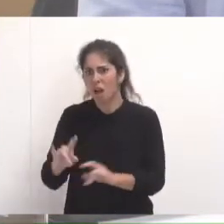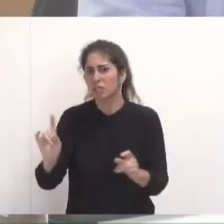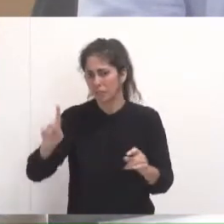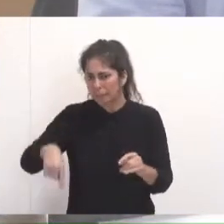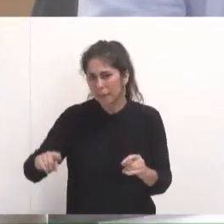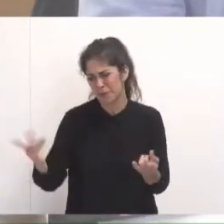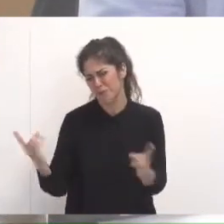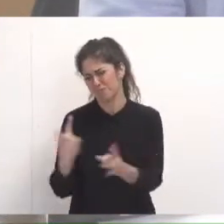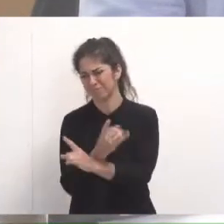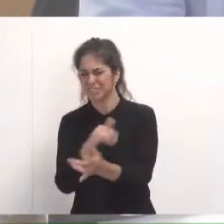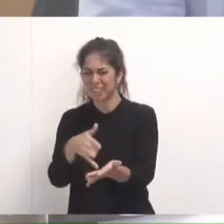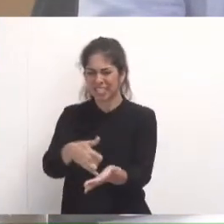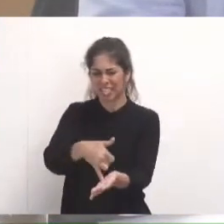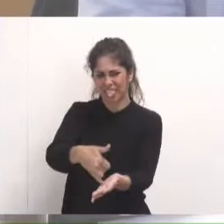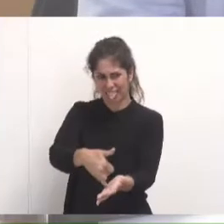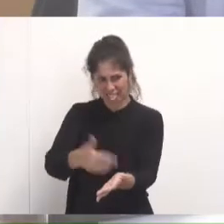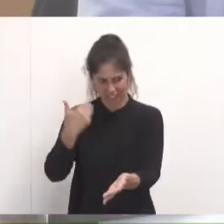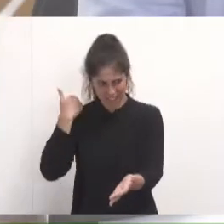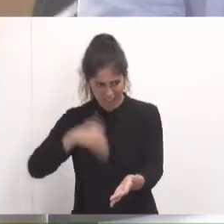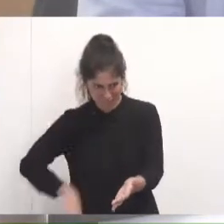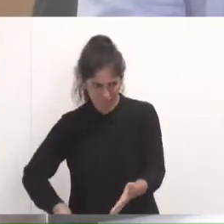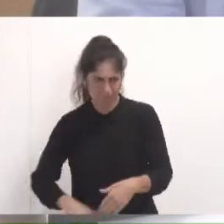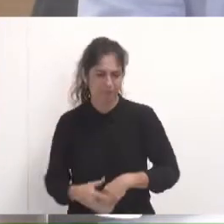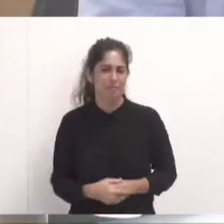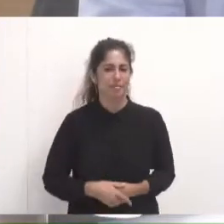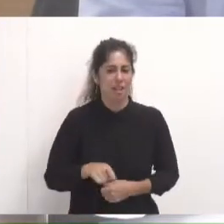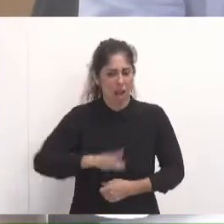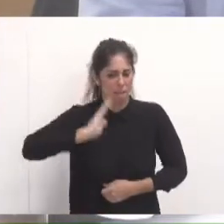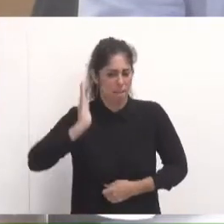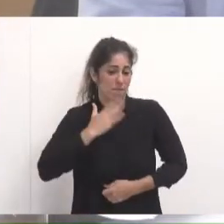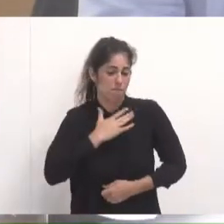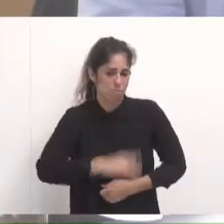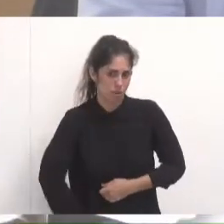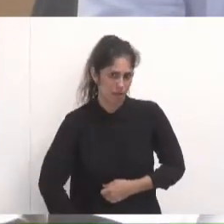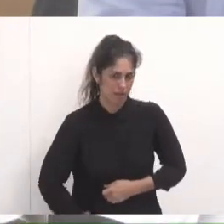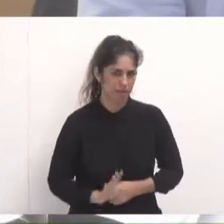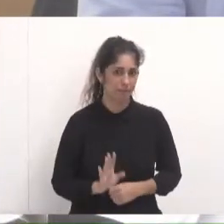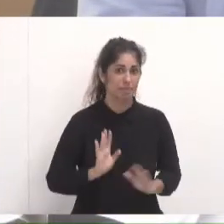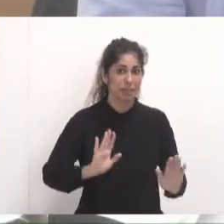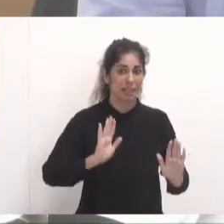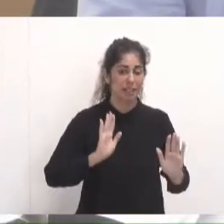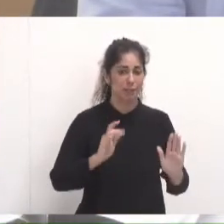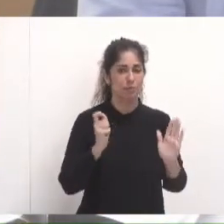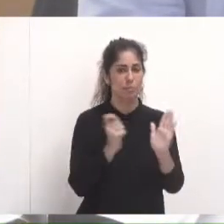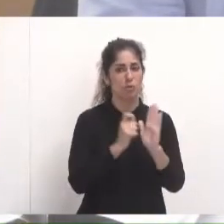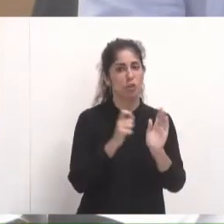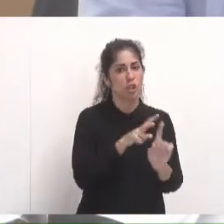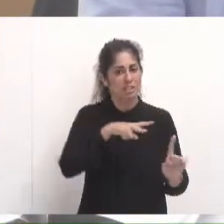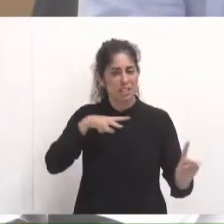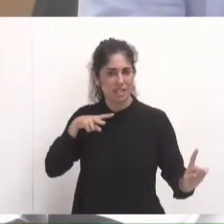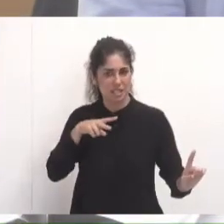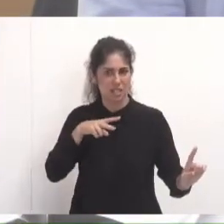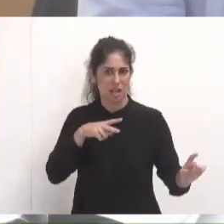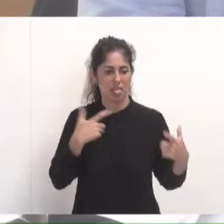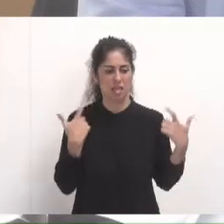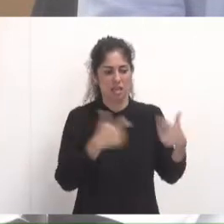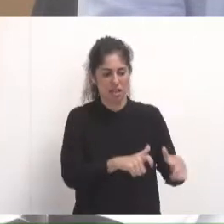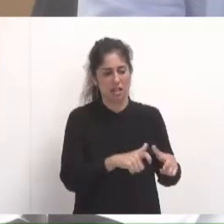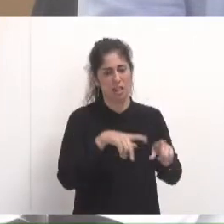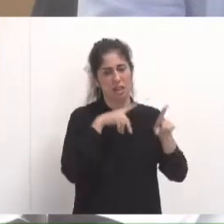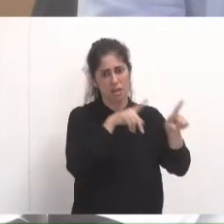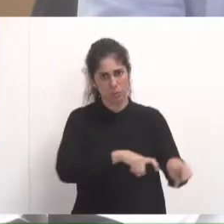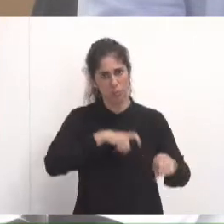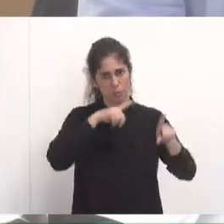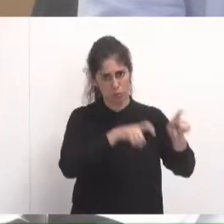en este caso, afectadas, ¿no? Lo que sí está claro es que desde el punto de vista del área de agricultura del Cabildo de